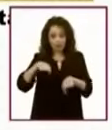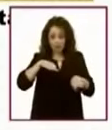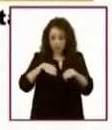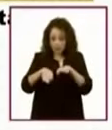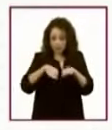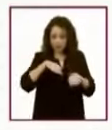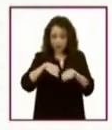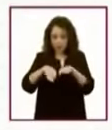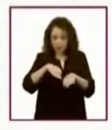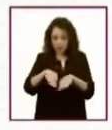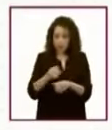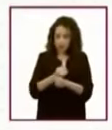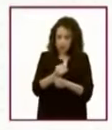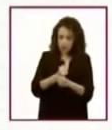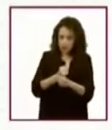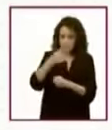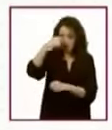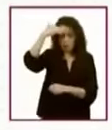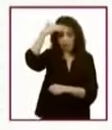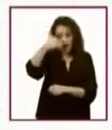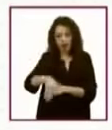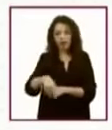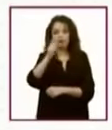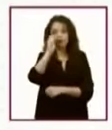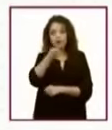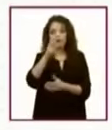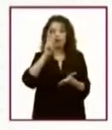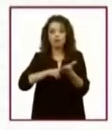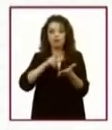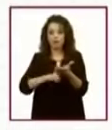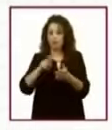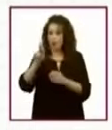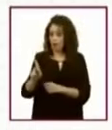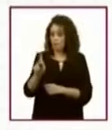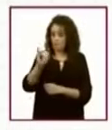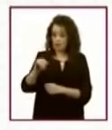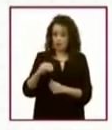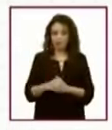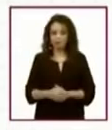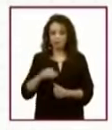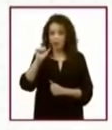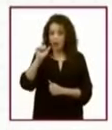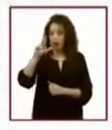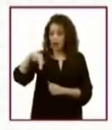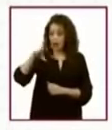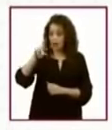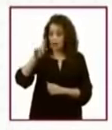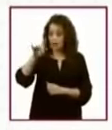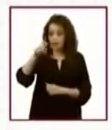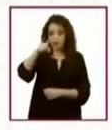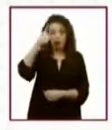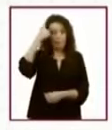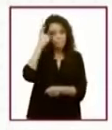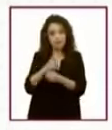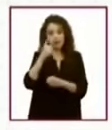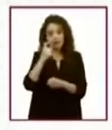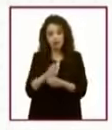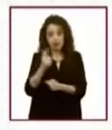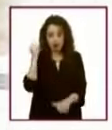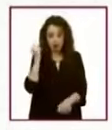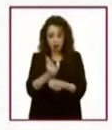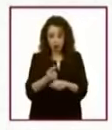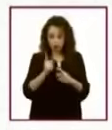valores para pi. Arquímedes de Siracusa fue el primero en calcular de manera científica el valor de